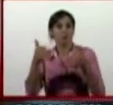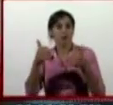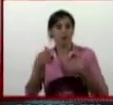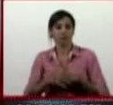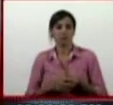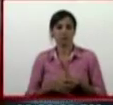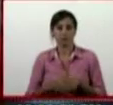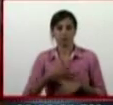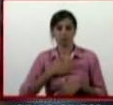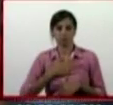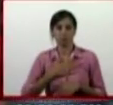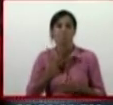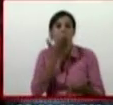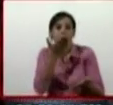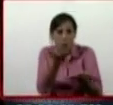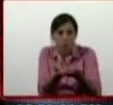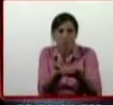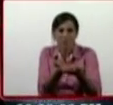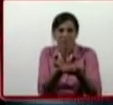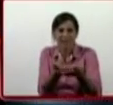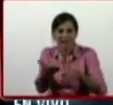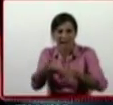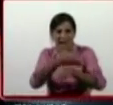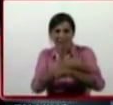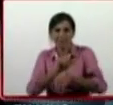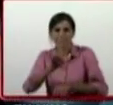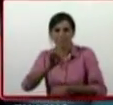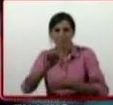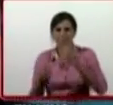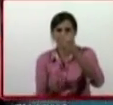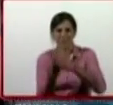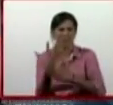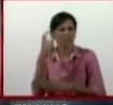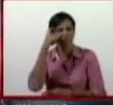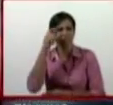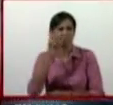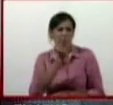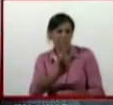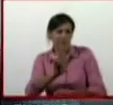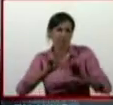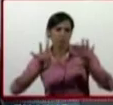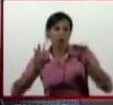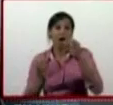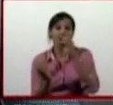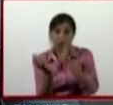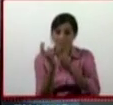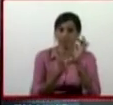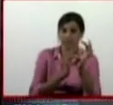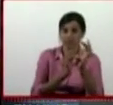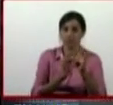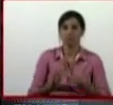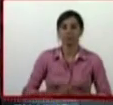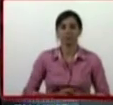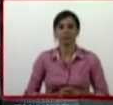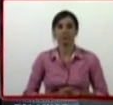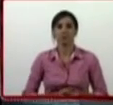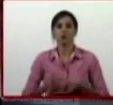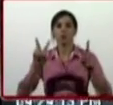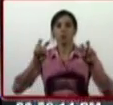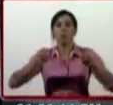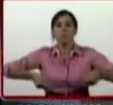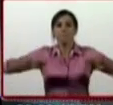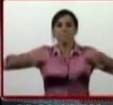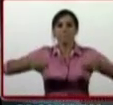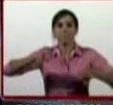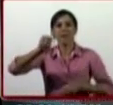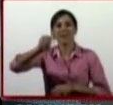Que yo lo propuse antes del 1 de mayo, el 29 de abril. Y Mercal Obrero va desarrollándose.